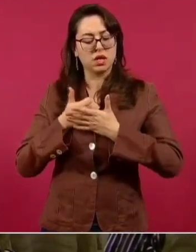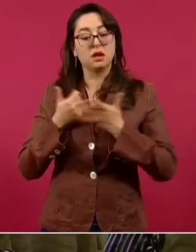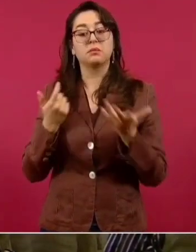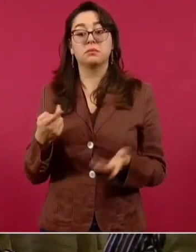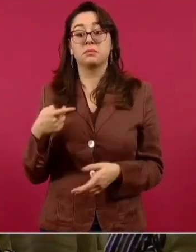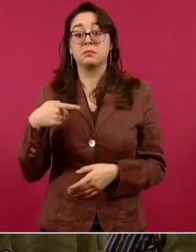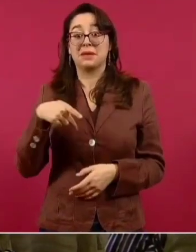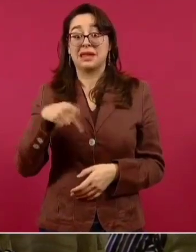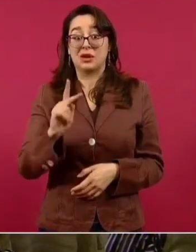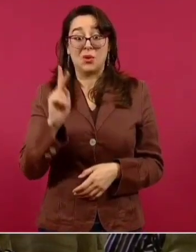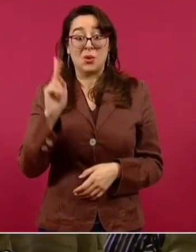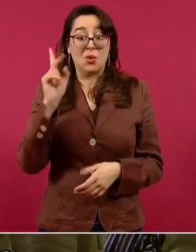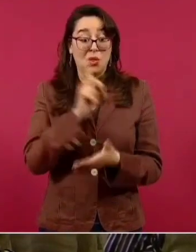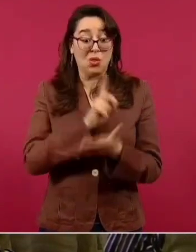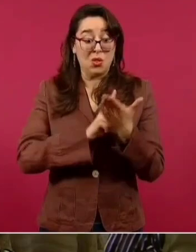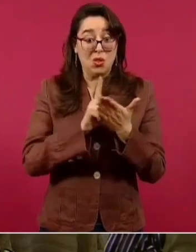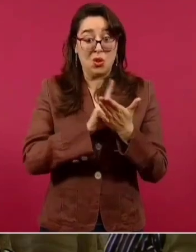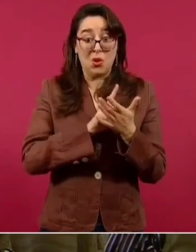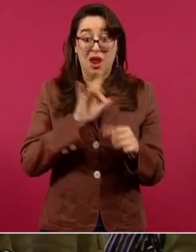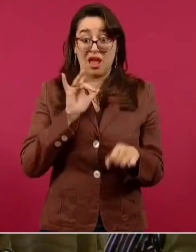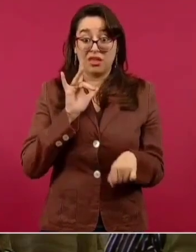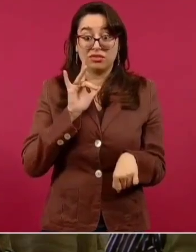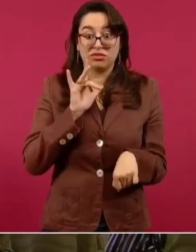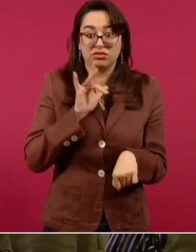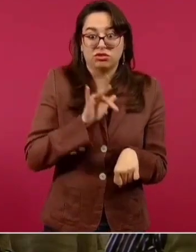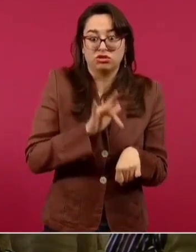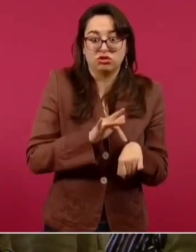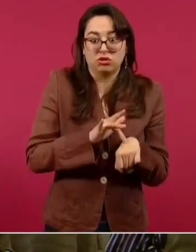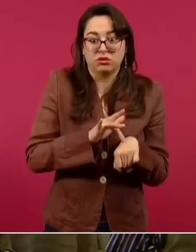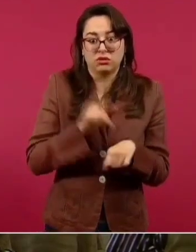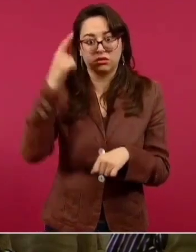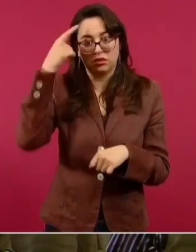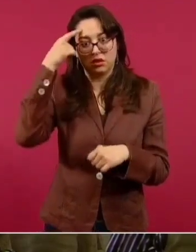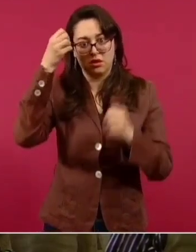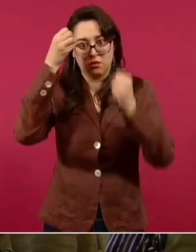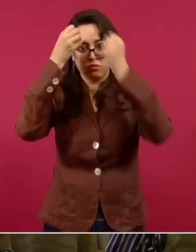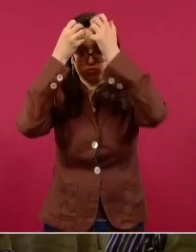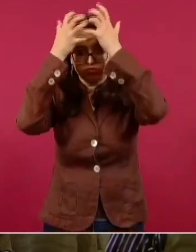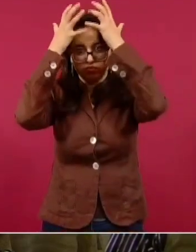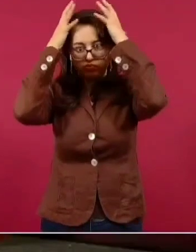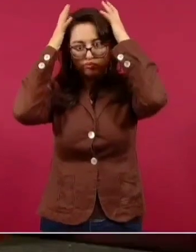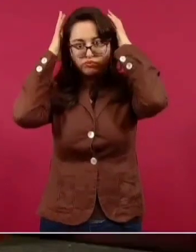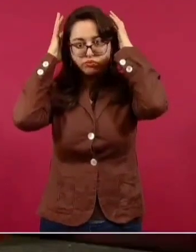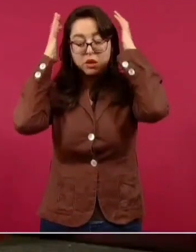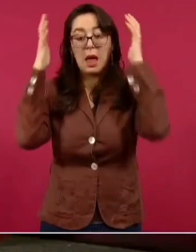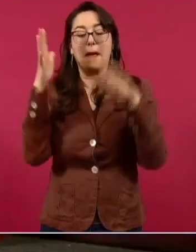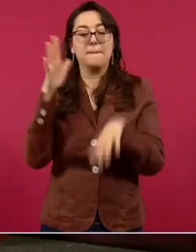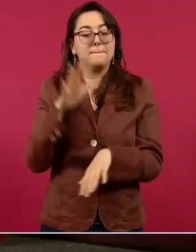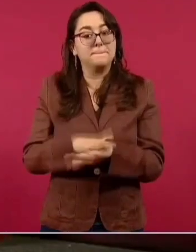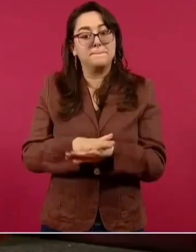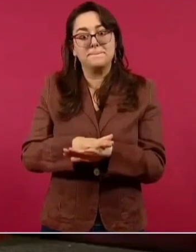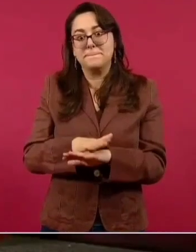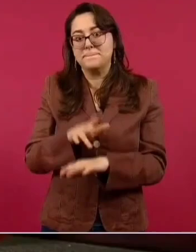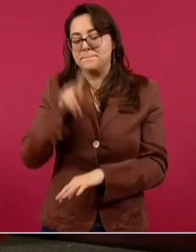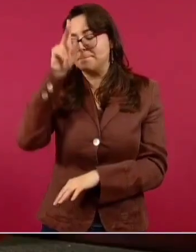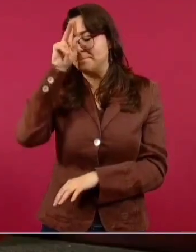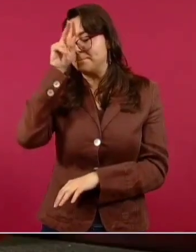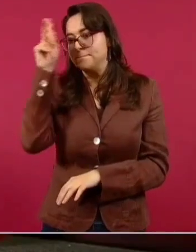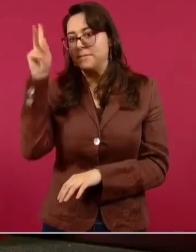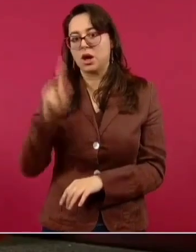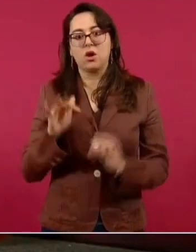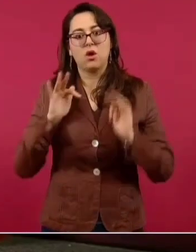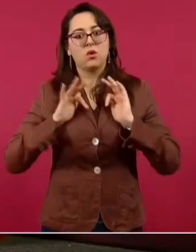sustancias adictivas tienen una capacidad de estimular esas zonas y causar una falsa sensación